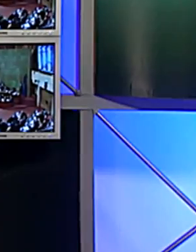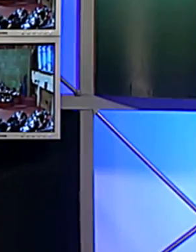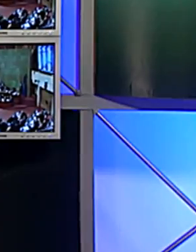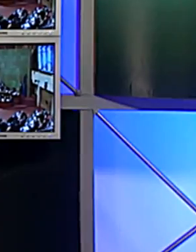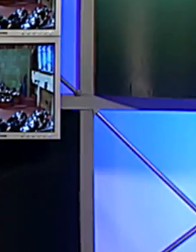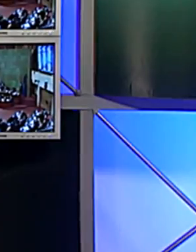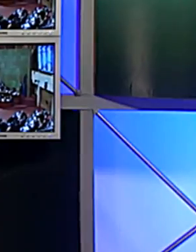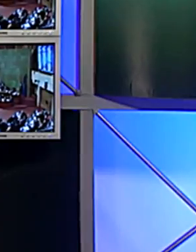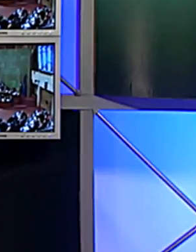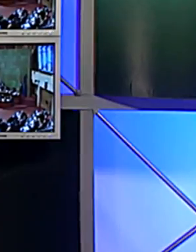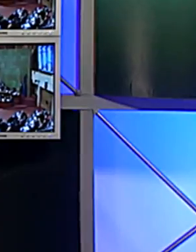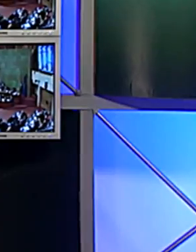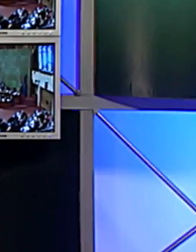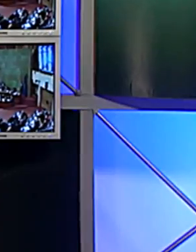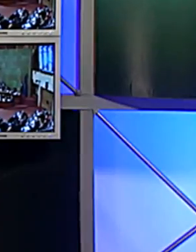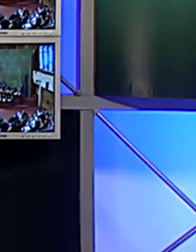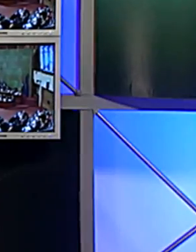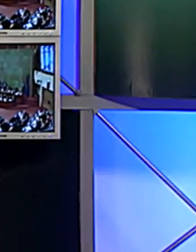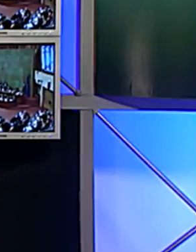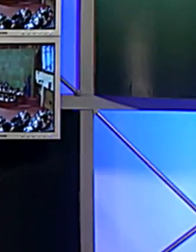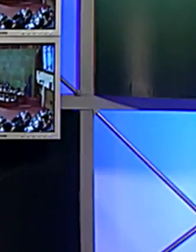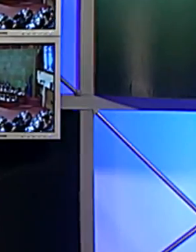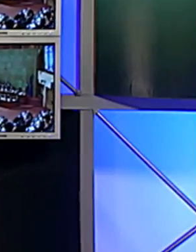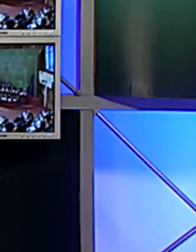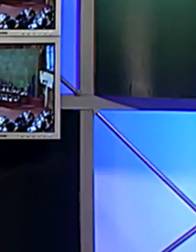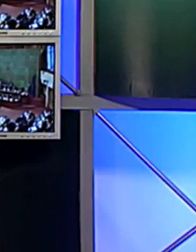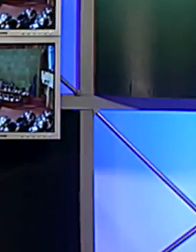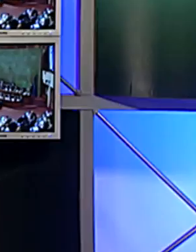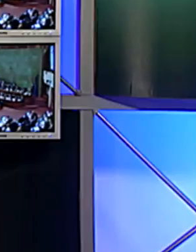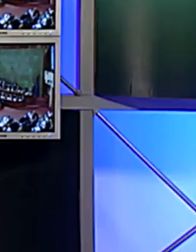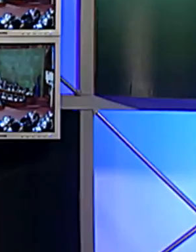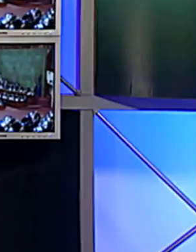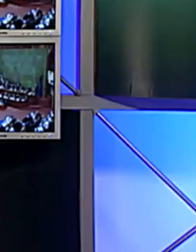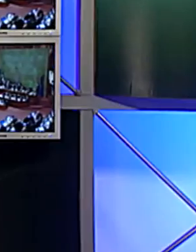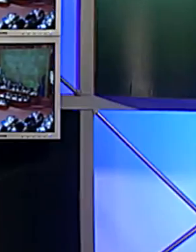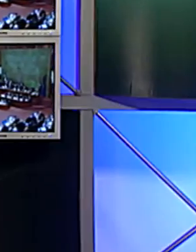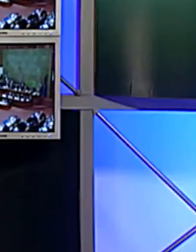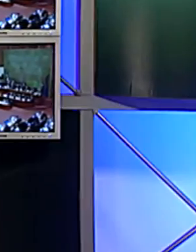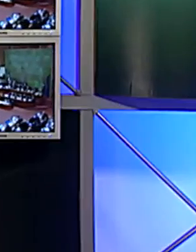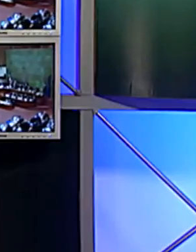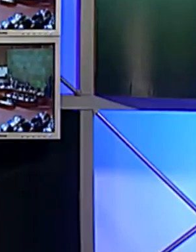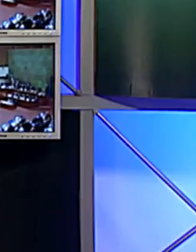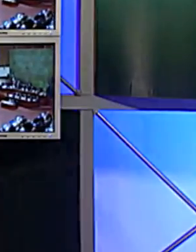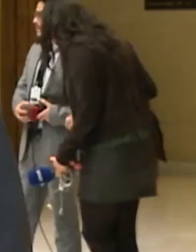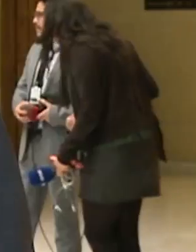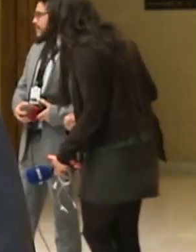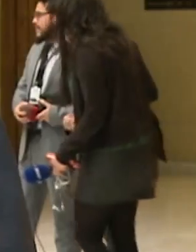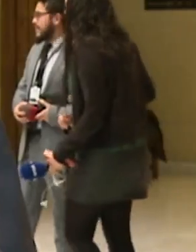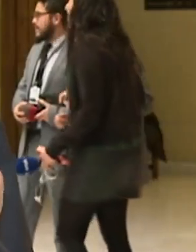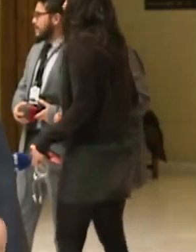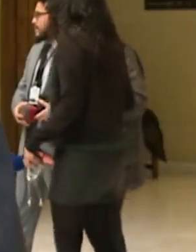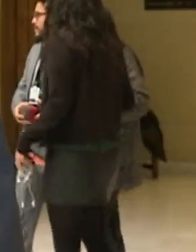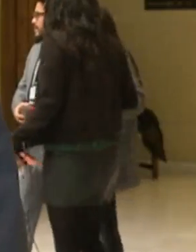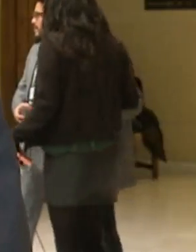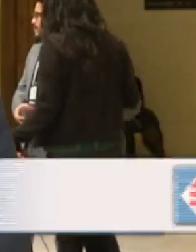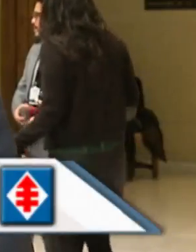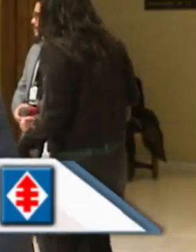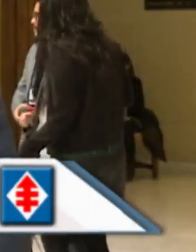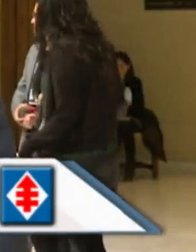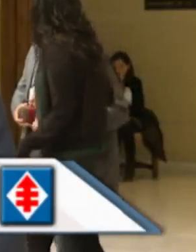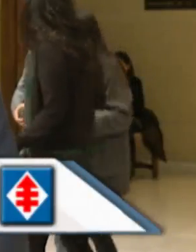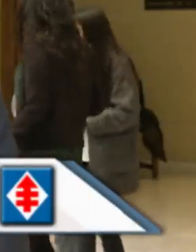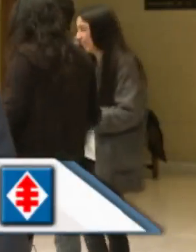bajo ninguna circunstancia redondear o aproximar la tarifa la al alza se termina esta